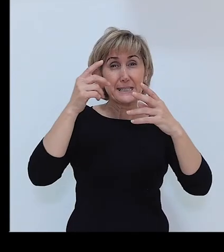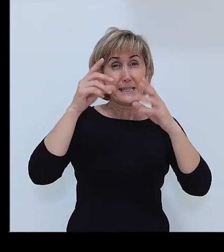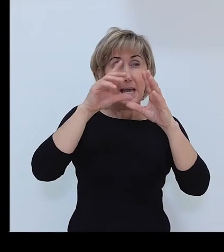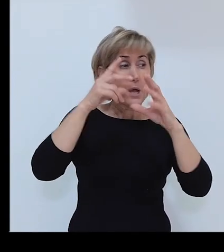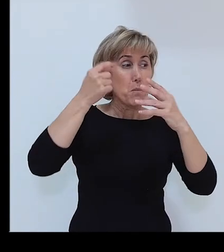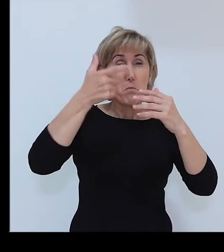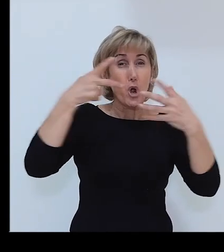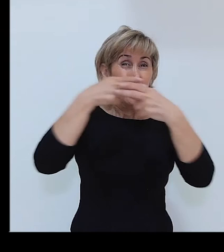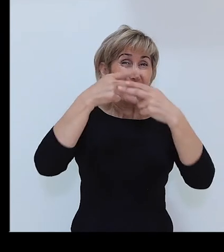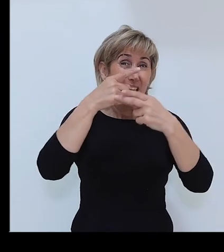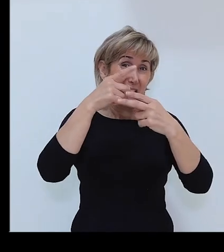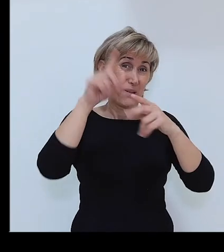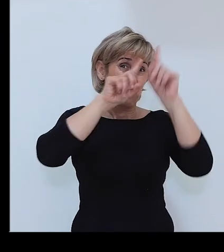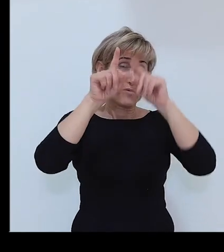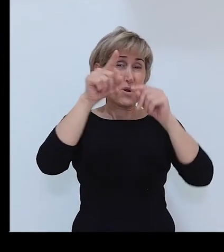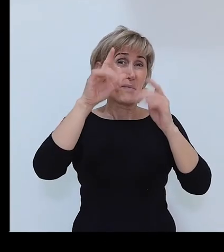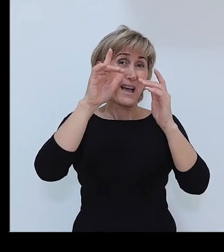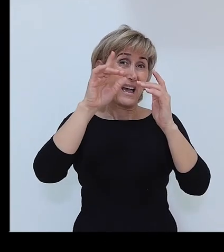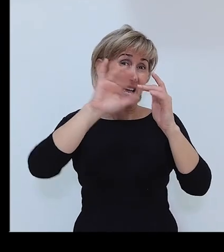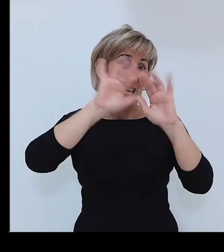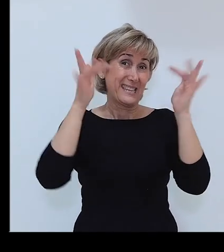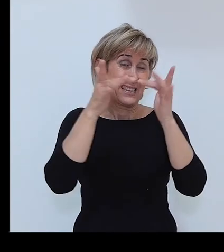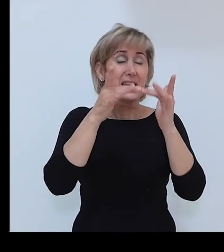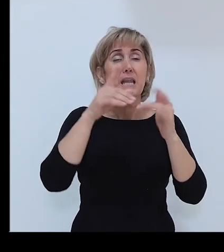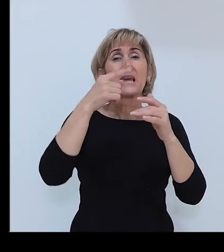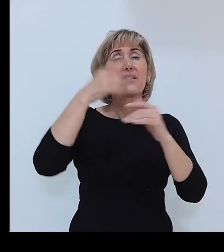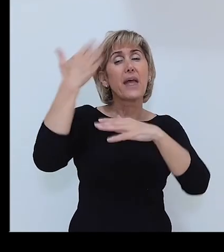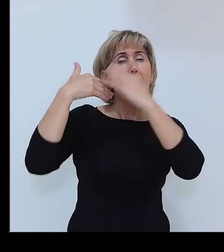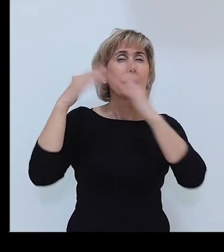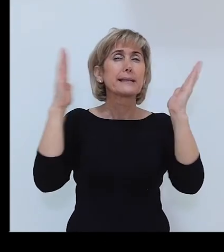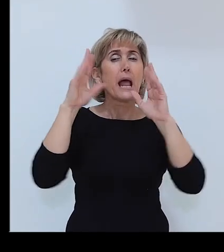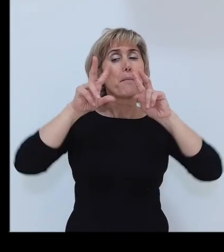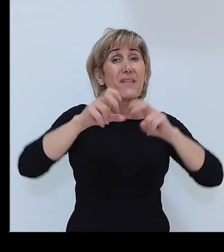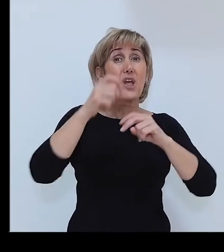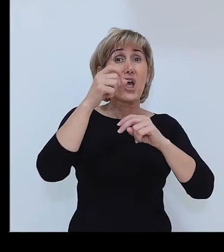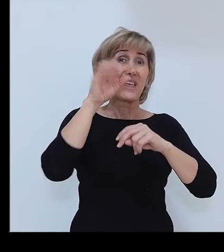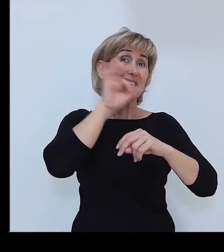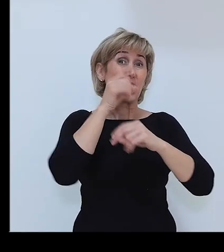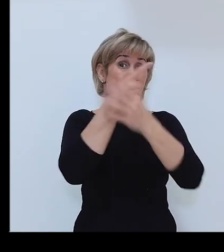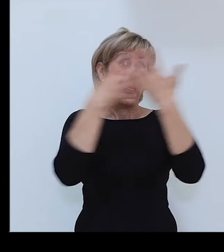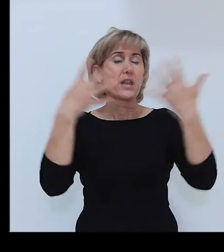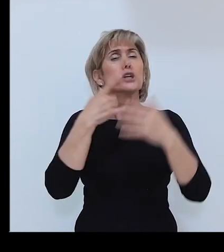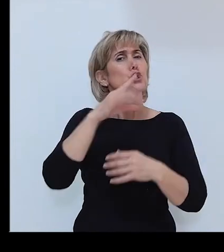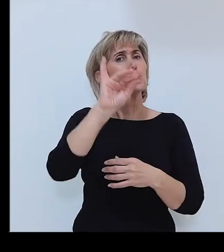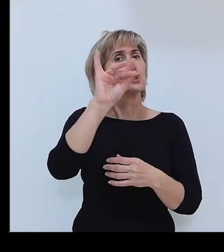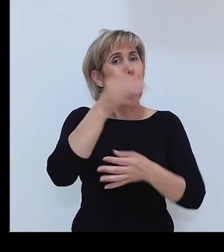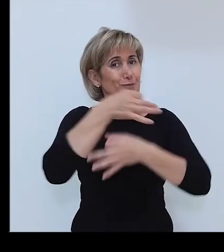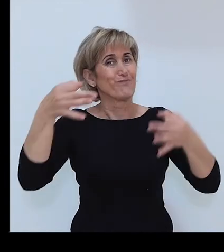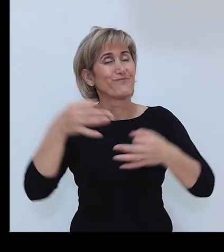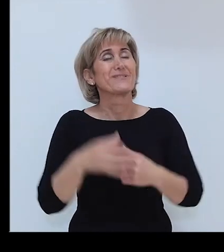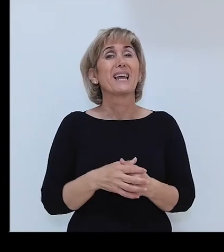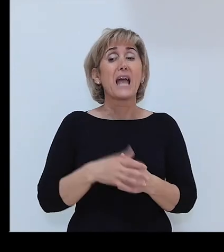Sí. Se ha cortado un poquito, Carmen, pero creo que has dicho que se estaba haciendo en las primeras décadas del siglo XIX,